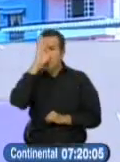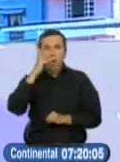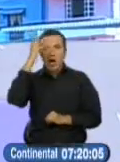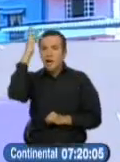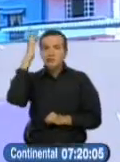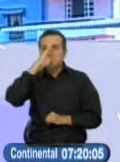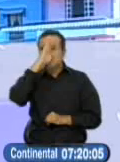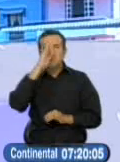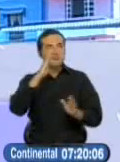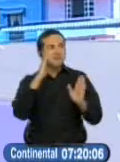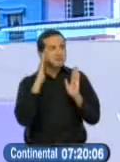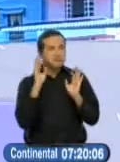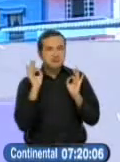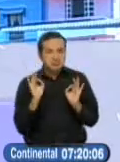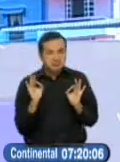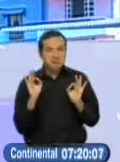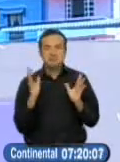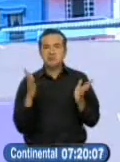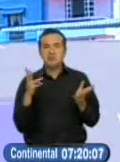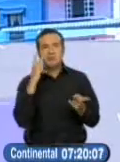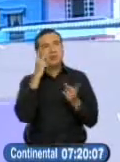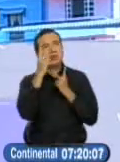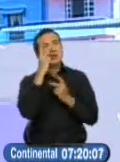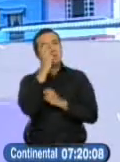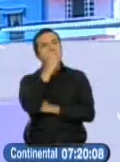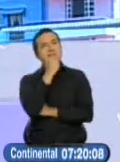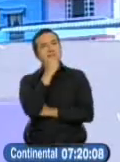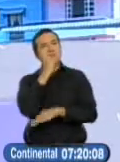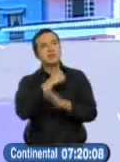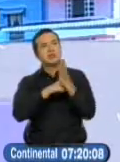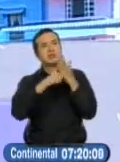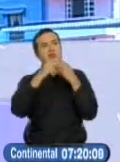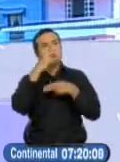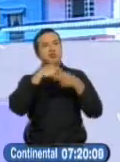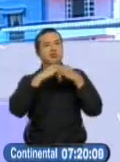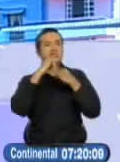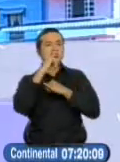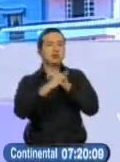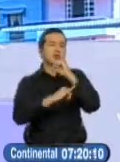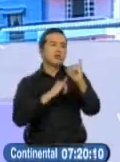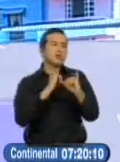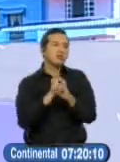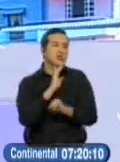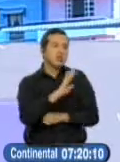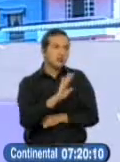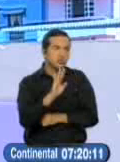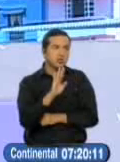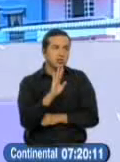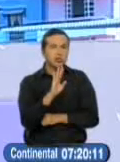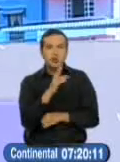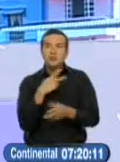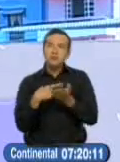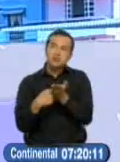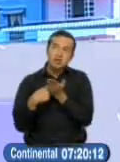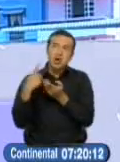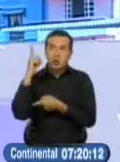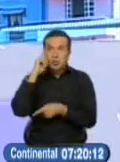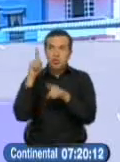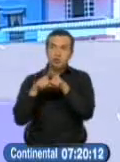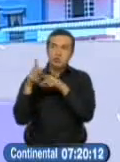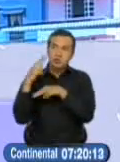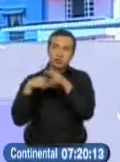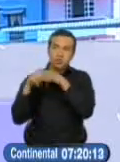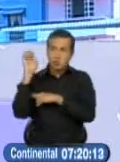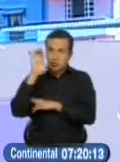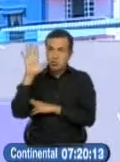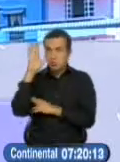para el sector. Nosotros veíamos un Ministerio de Comercio Exterior que estaba muy bien negociando acuerdos comerciales con